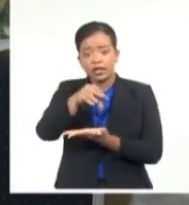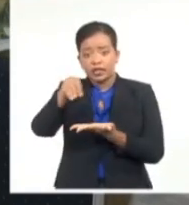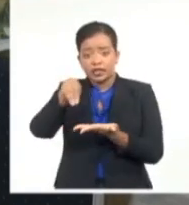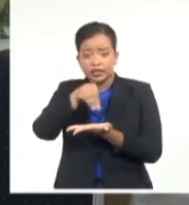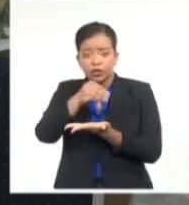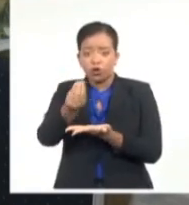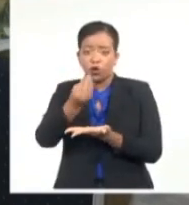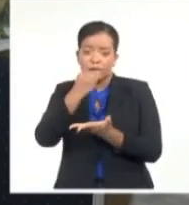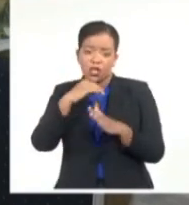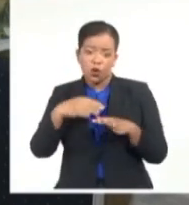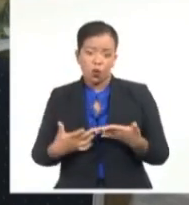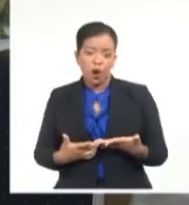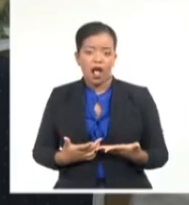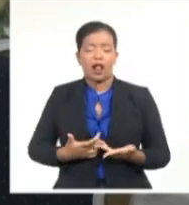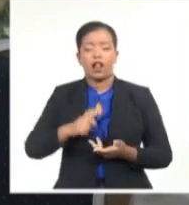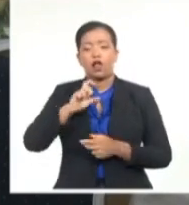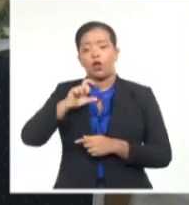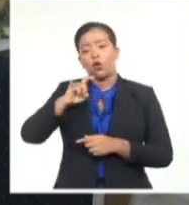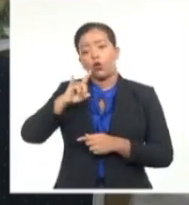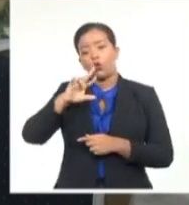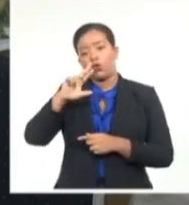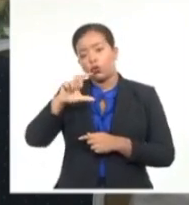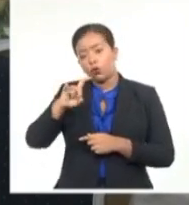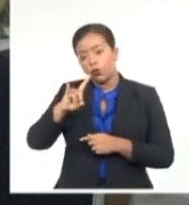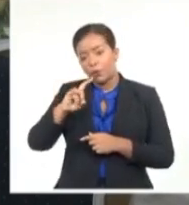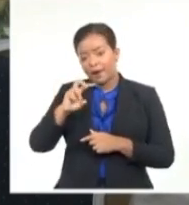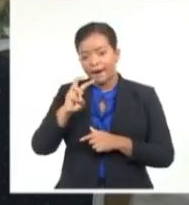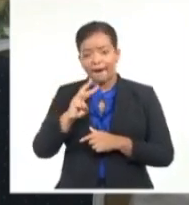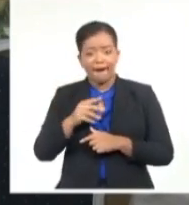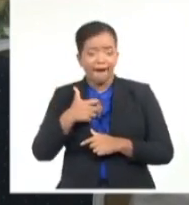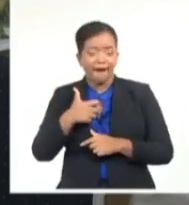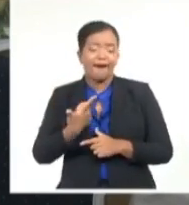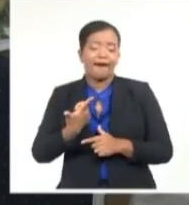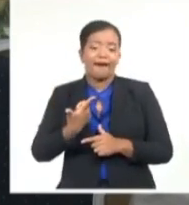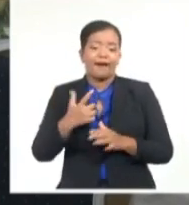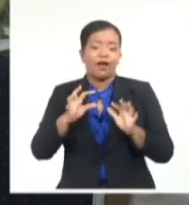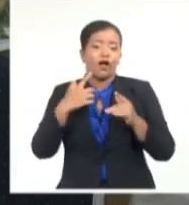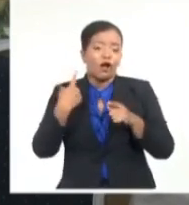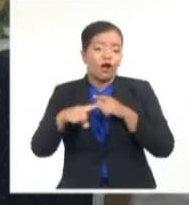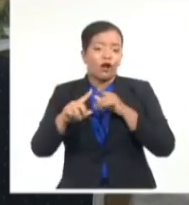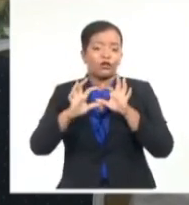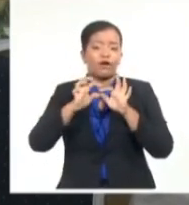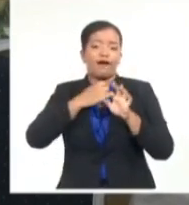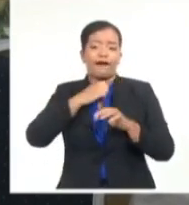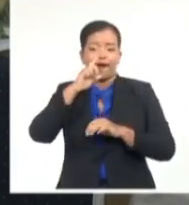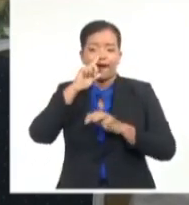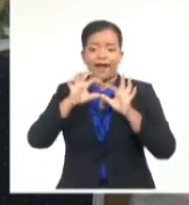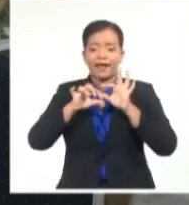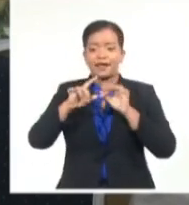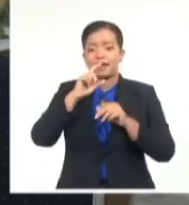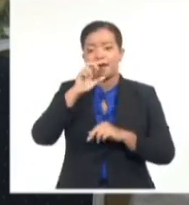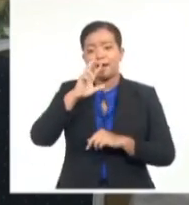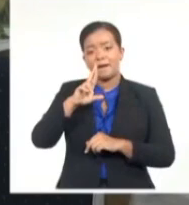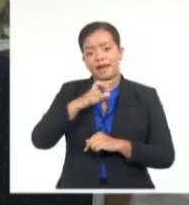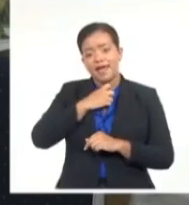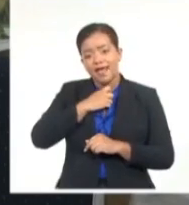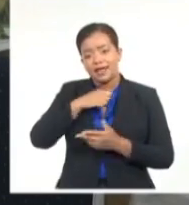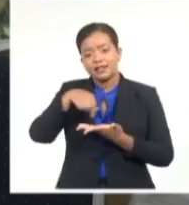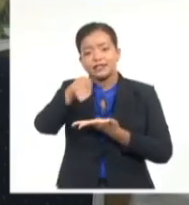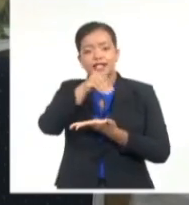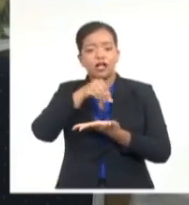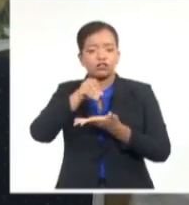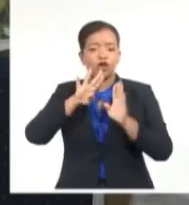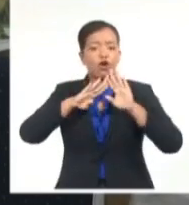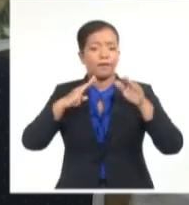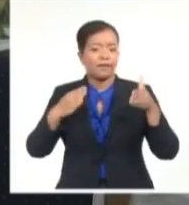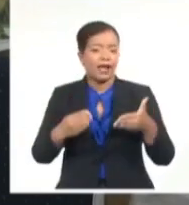cúrcuma, el jengibre, las mentas que sirven para los dulces. Tenemos el sazón completo o sazón